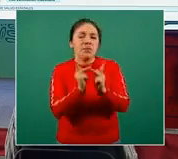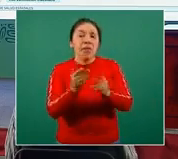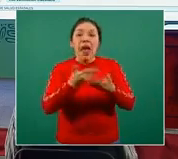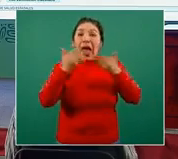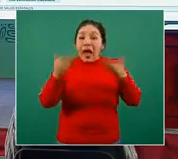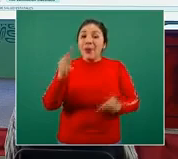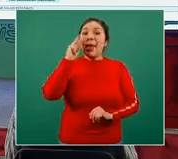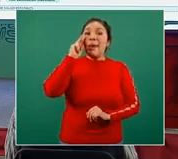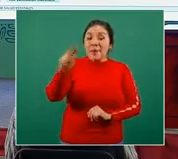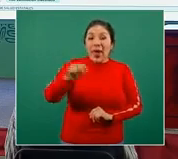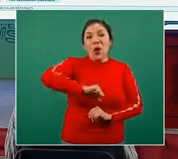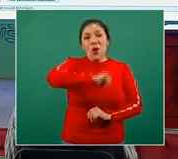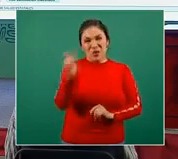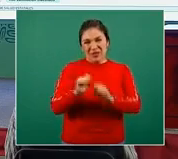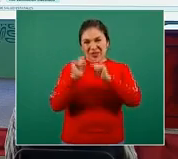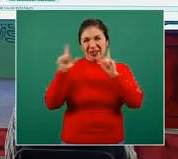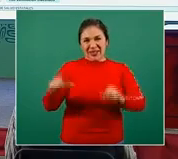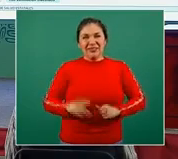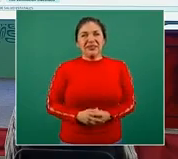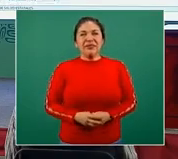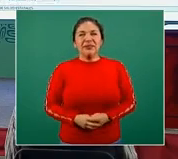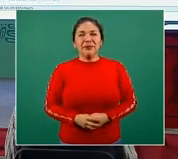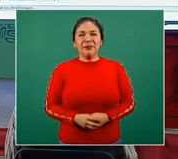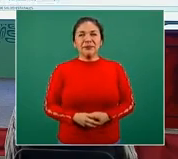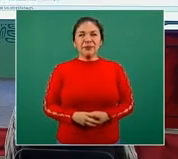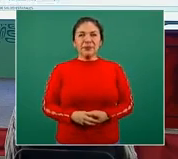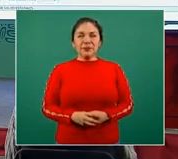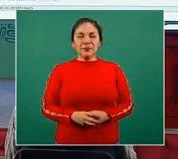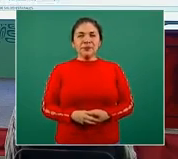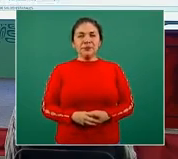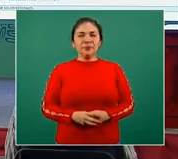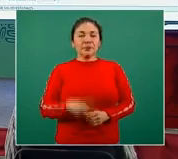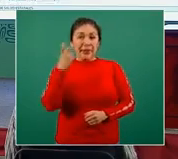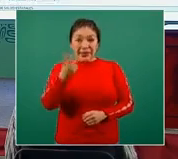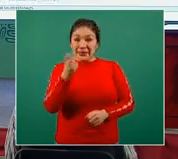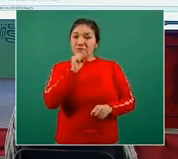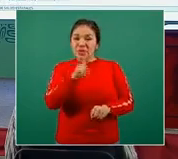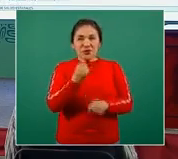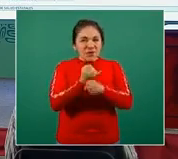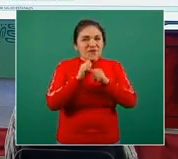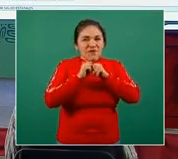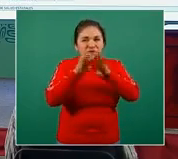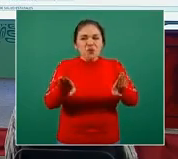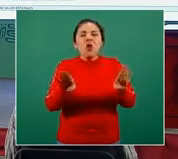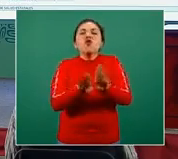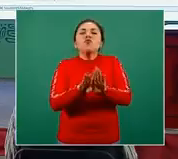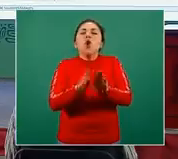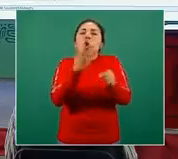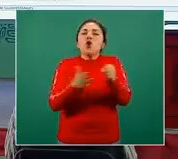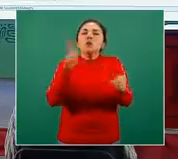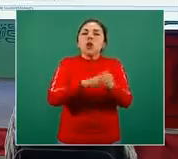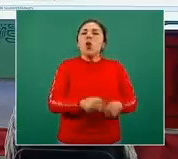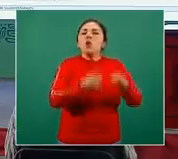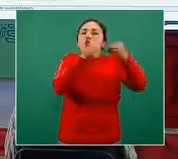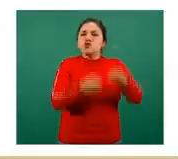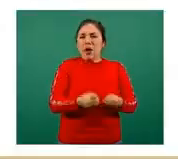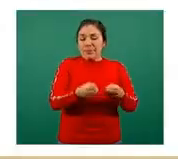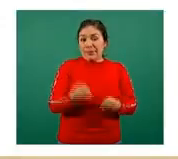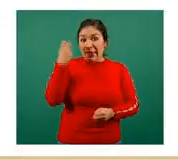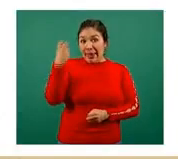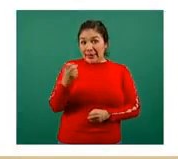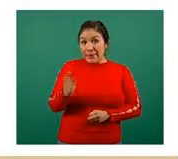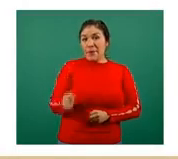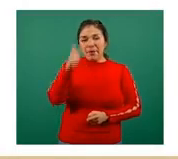ahora la siguiente diapositiva, donde vamos a enfocar esta misma información, es decir, la ocupación hospitalaria. En esta